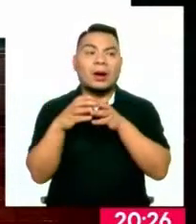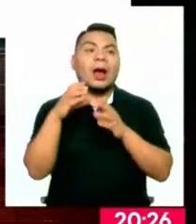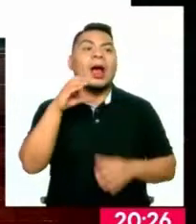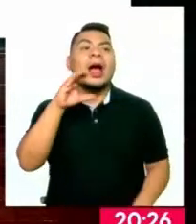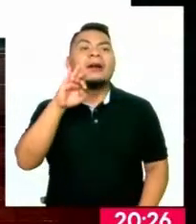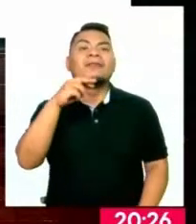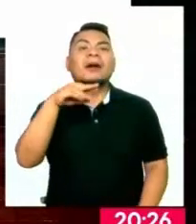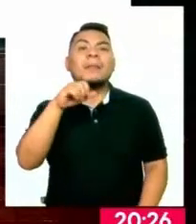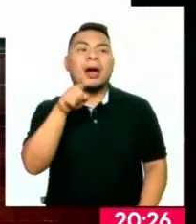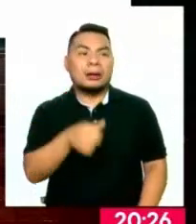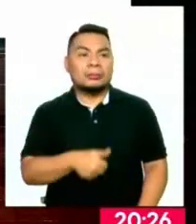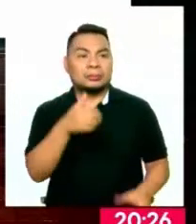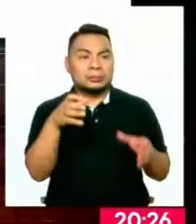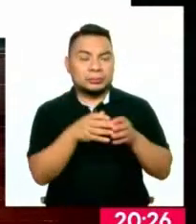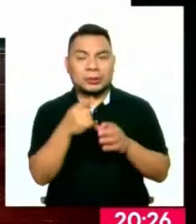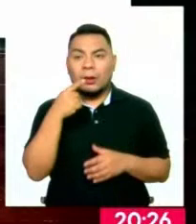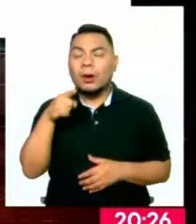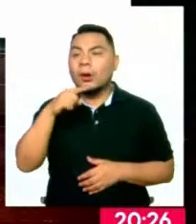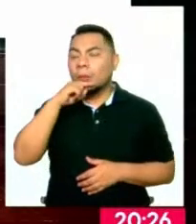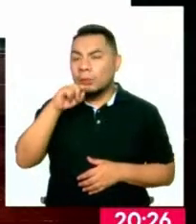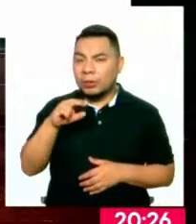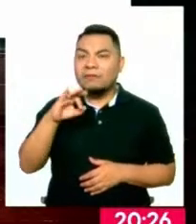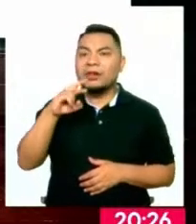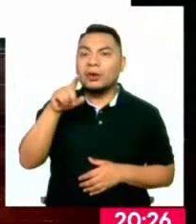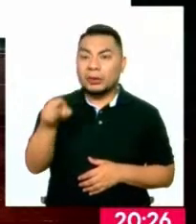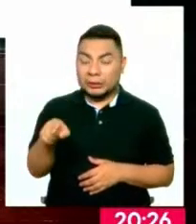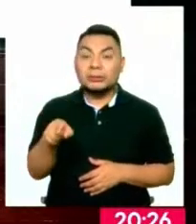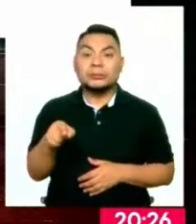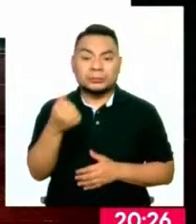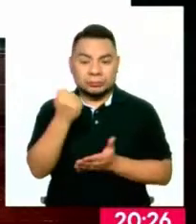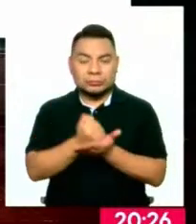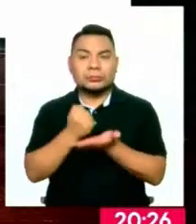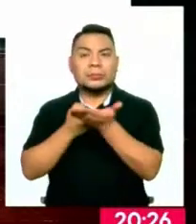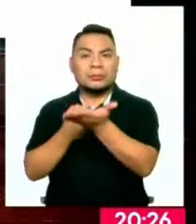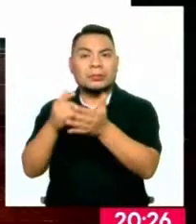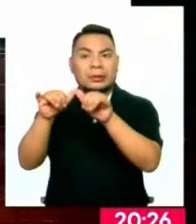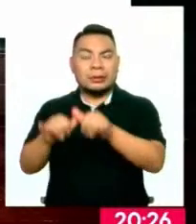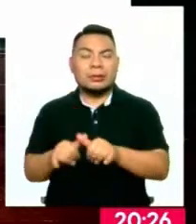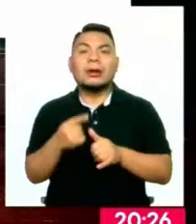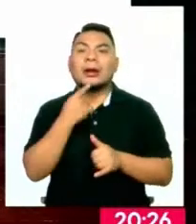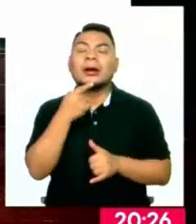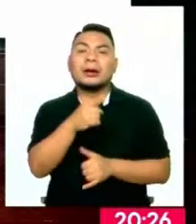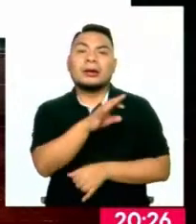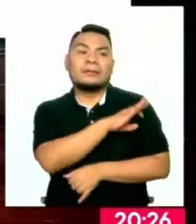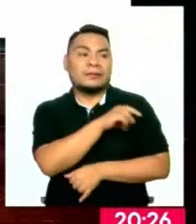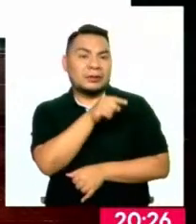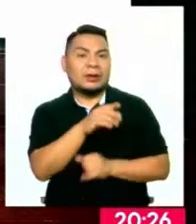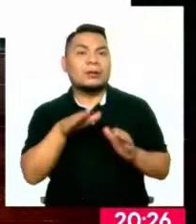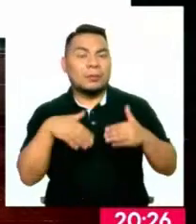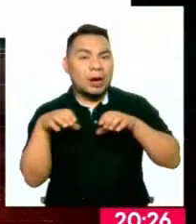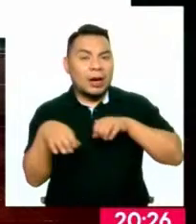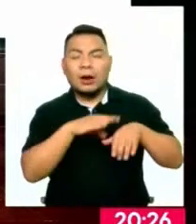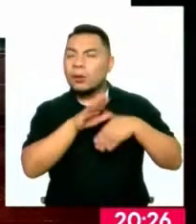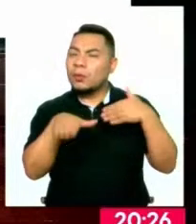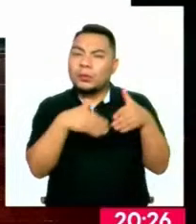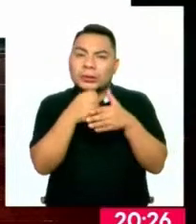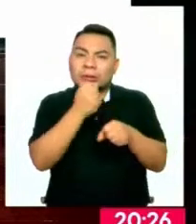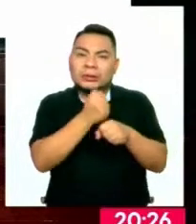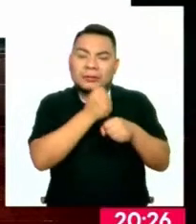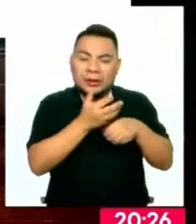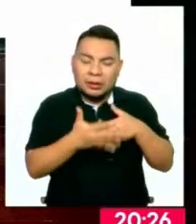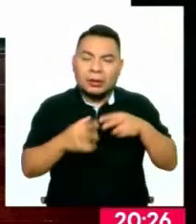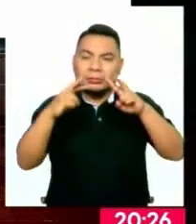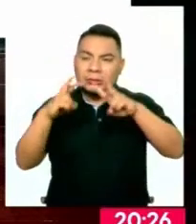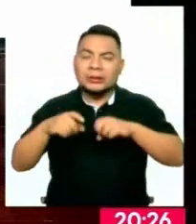FEMA, Fiscal Superior Flor de María Vega Zapata, indicó que esta medida es para asegurar que el Ministerio Público pueda realizar todas las